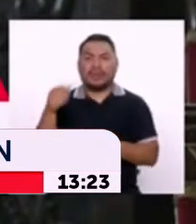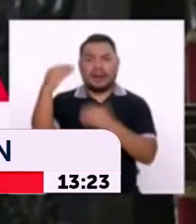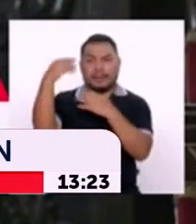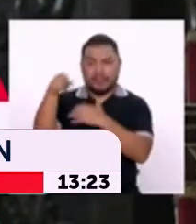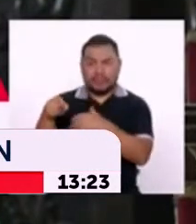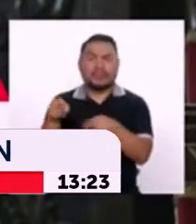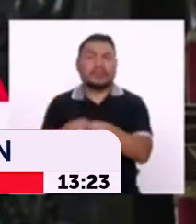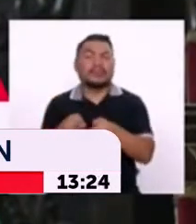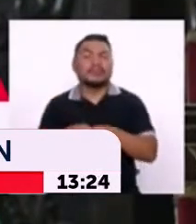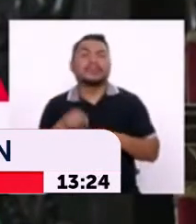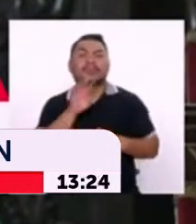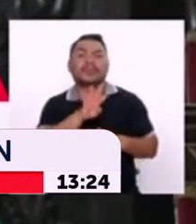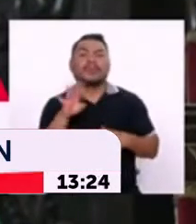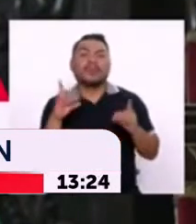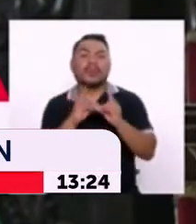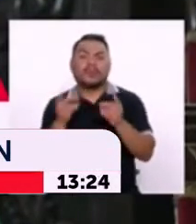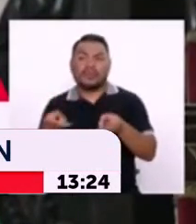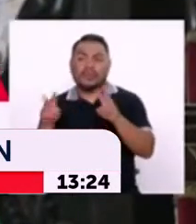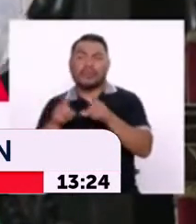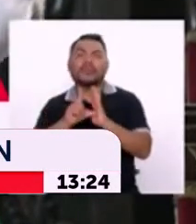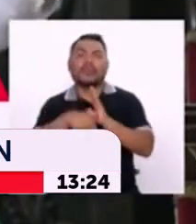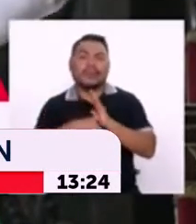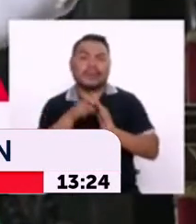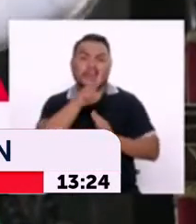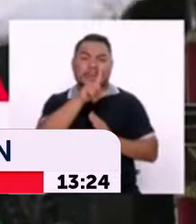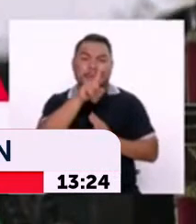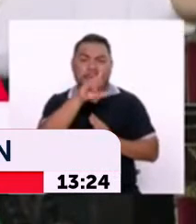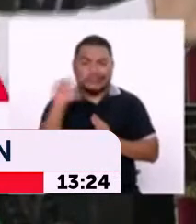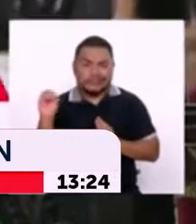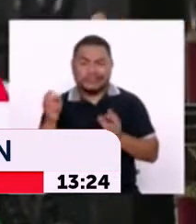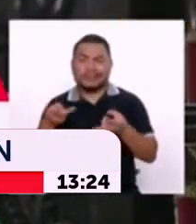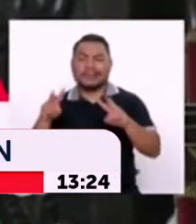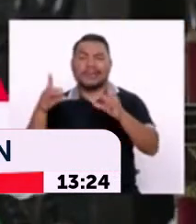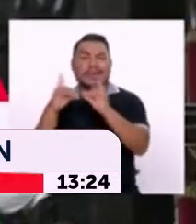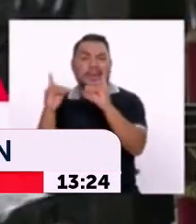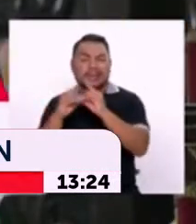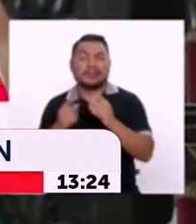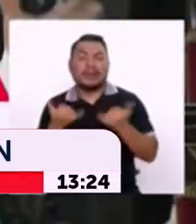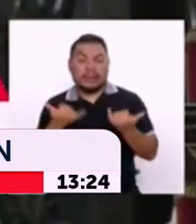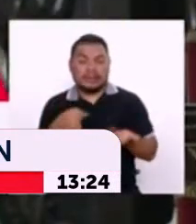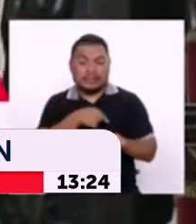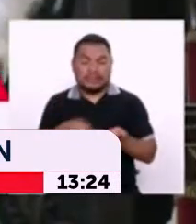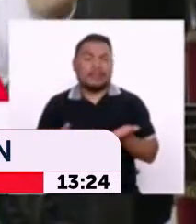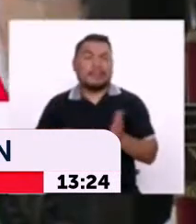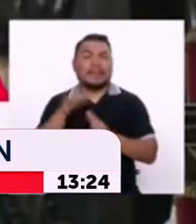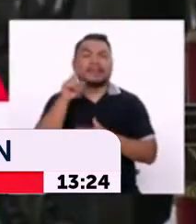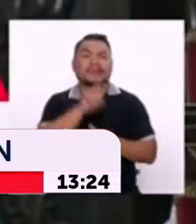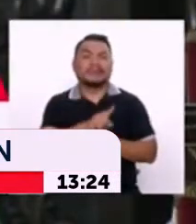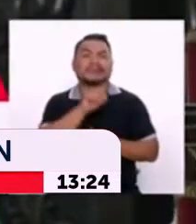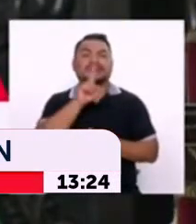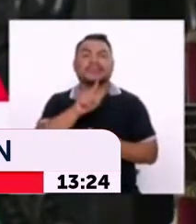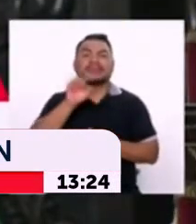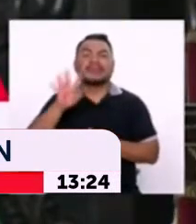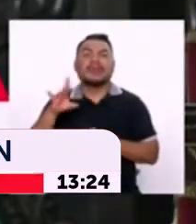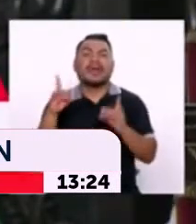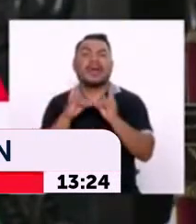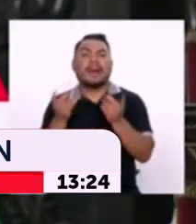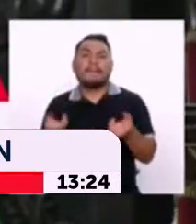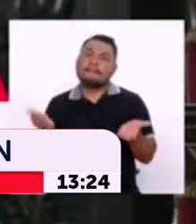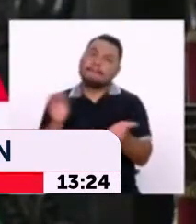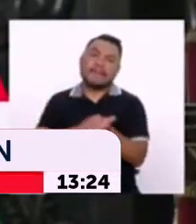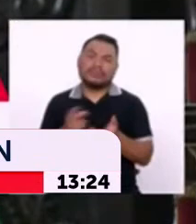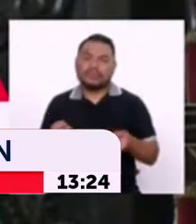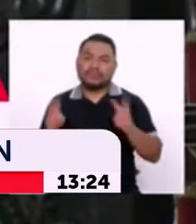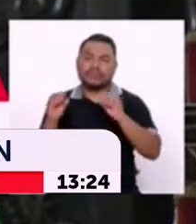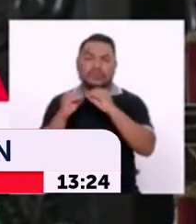primeras etapas, 44 camas, luego a 100, y hoy por hoy, en esta semana, se están implementando más de 114 camas